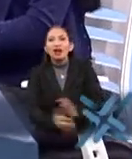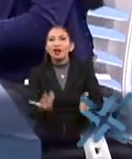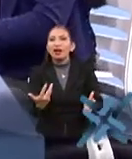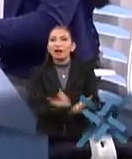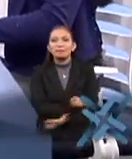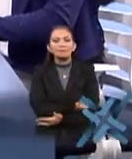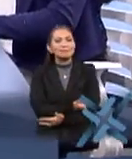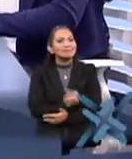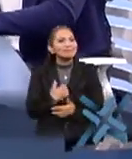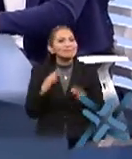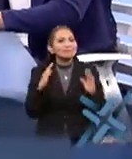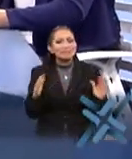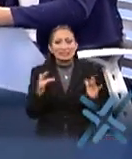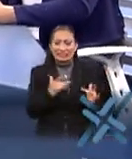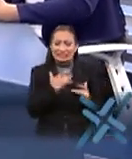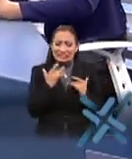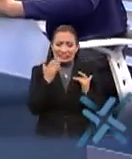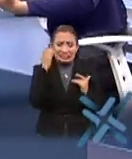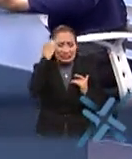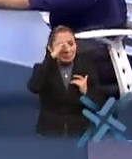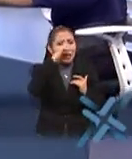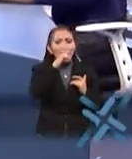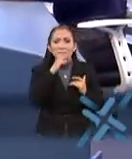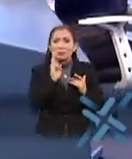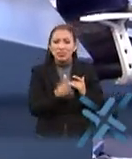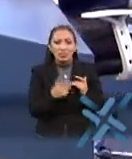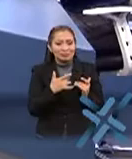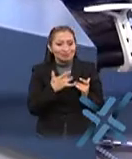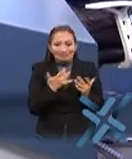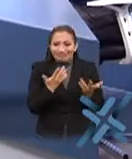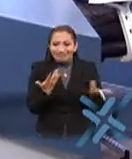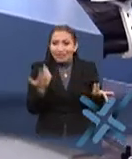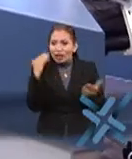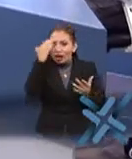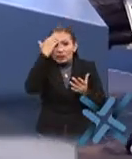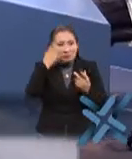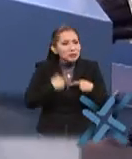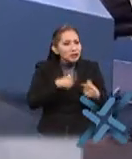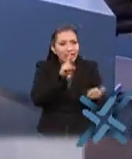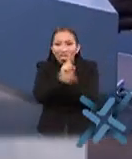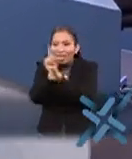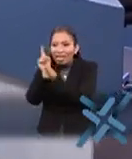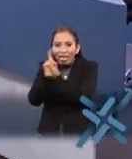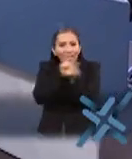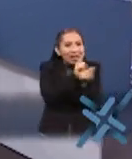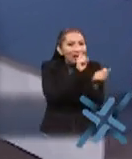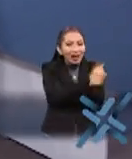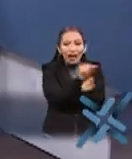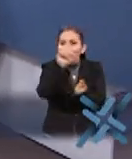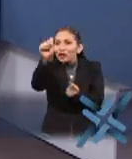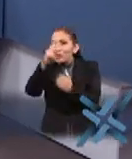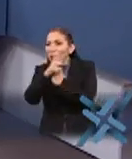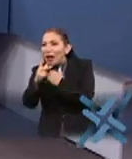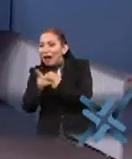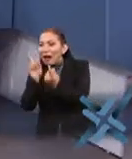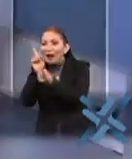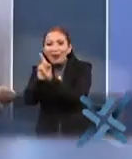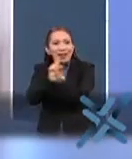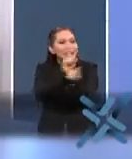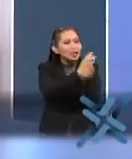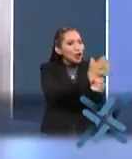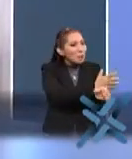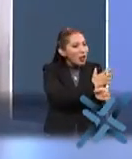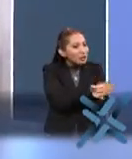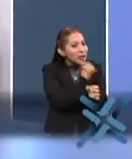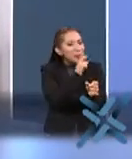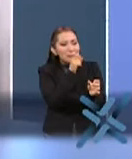increíble. Además es una experiencia indescriptible, porque conoces a mucha gente, gentes de otros países,